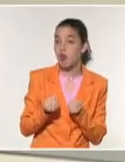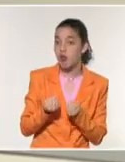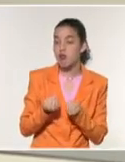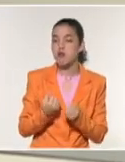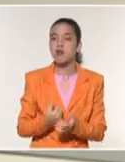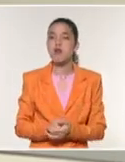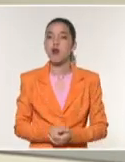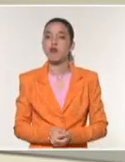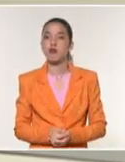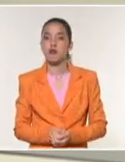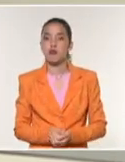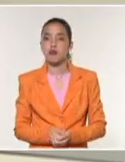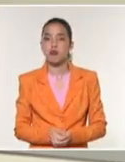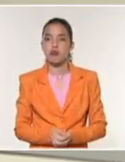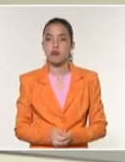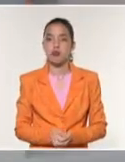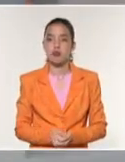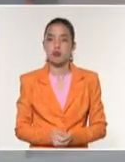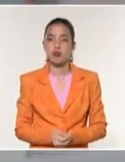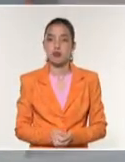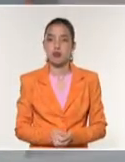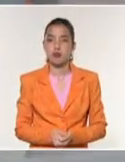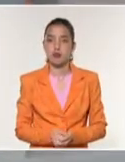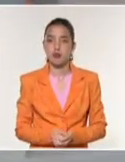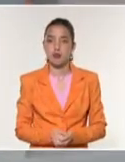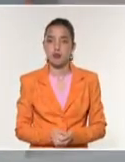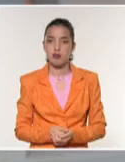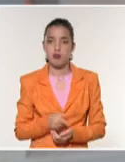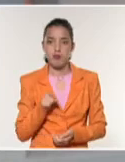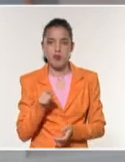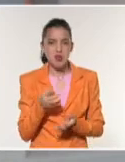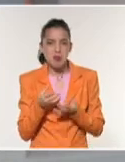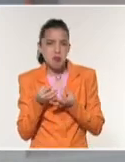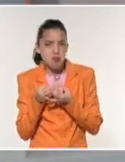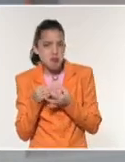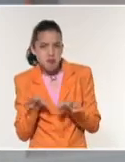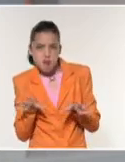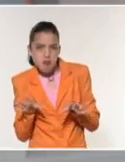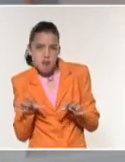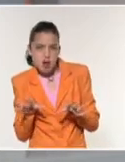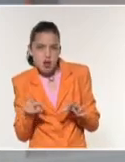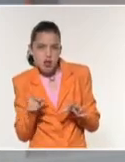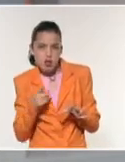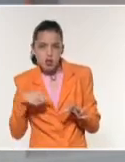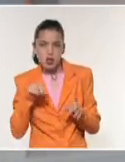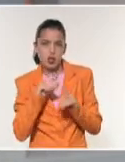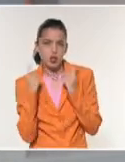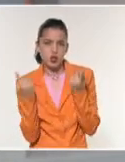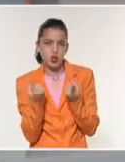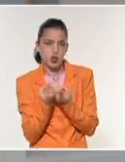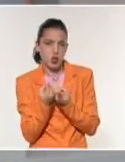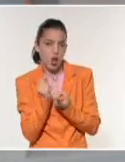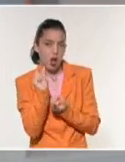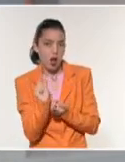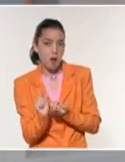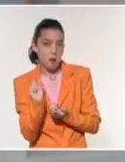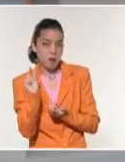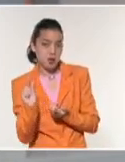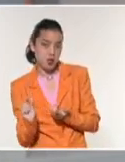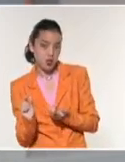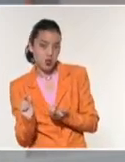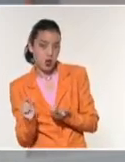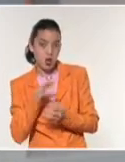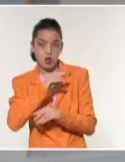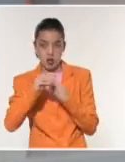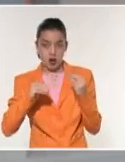impuesta por ley. Eso es normal en todas las personas que se les otorga libertad condicional. Si salen del municipio donde